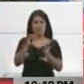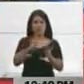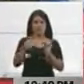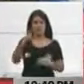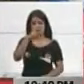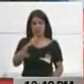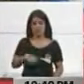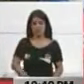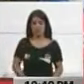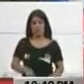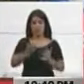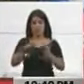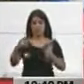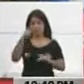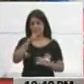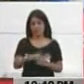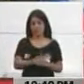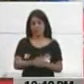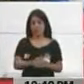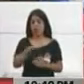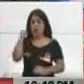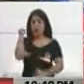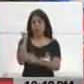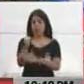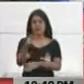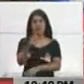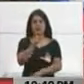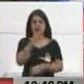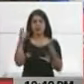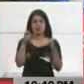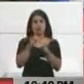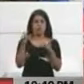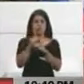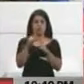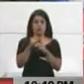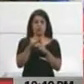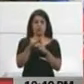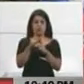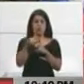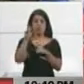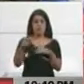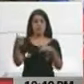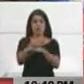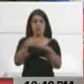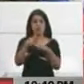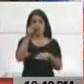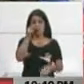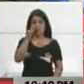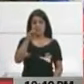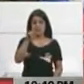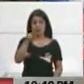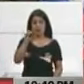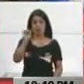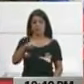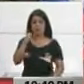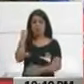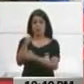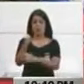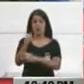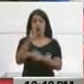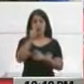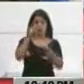los dos. Y los asesinaron los adecos. El gobierno de Betancur los asesinó. Y ya Ramos Alú